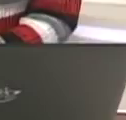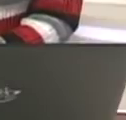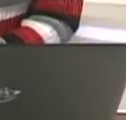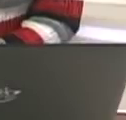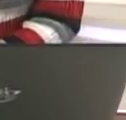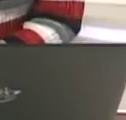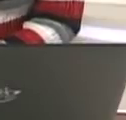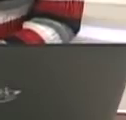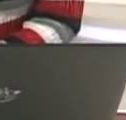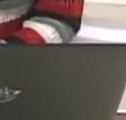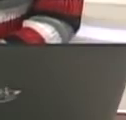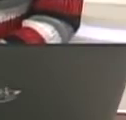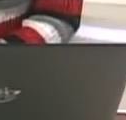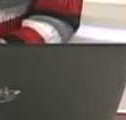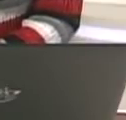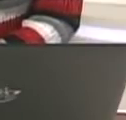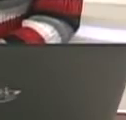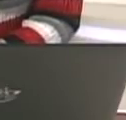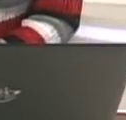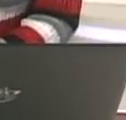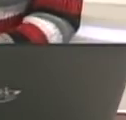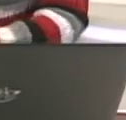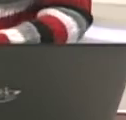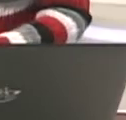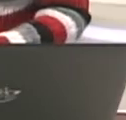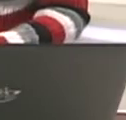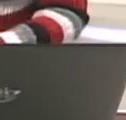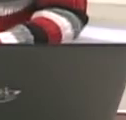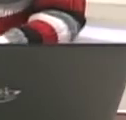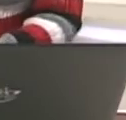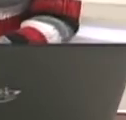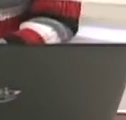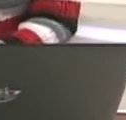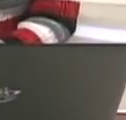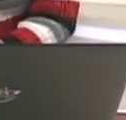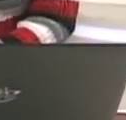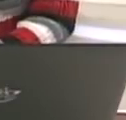Allí tenían un reconocimiento a la paz, un reconocimiento que hace el día de hoy Venezuela al mundo.